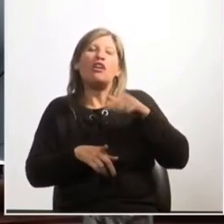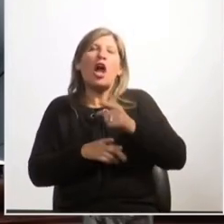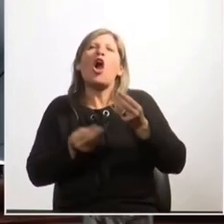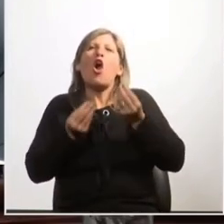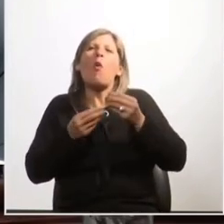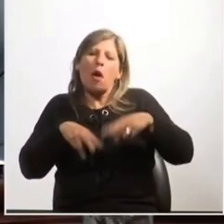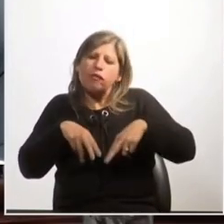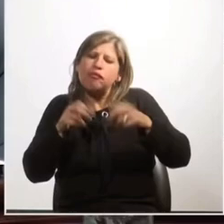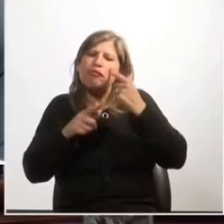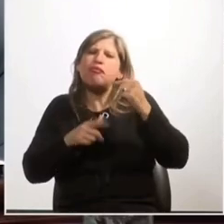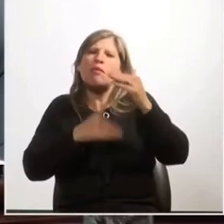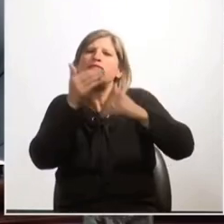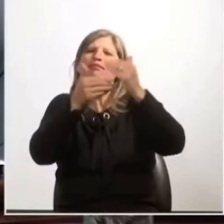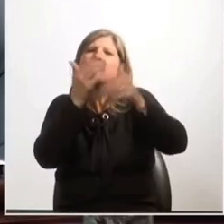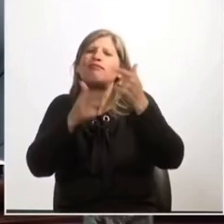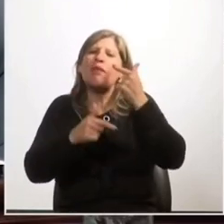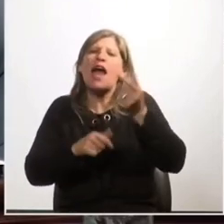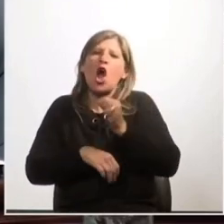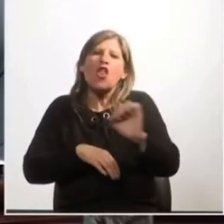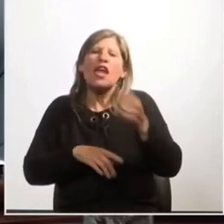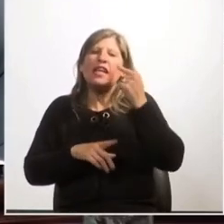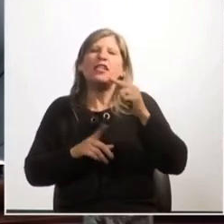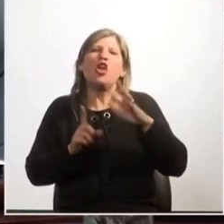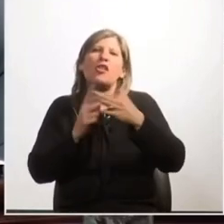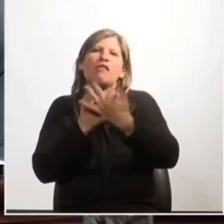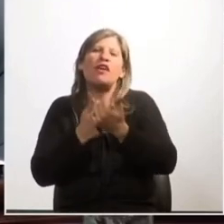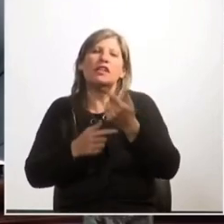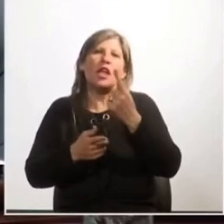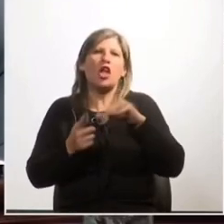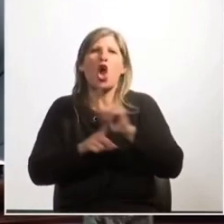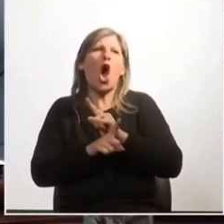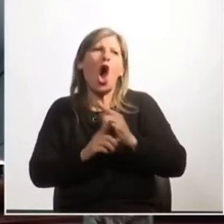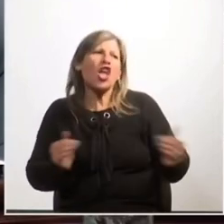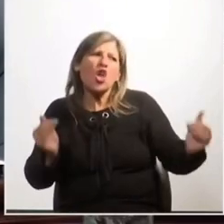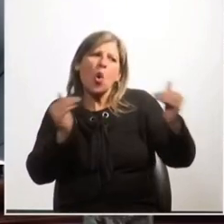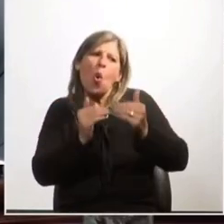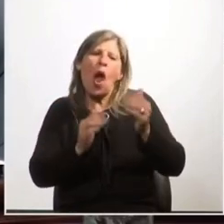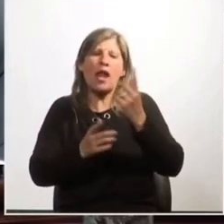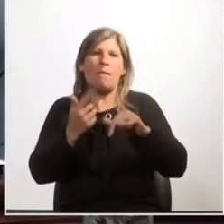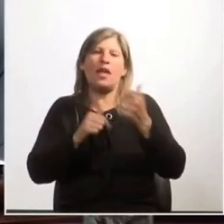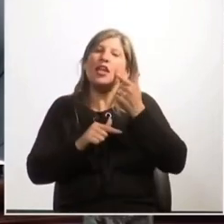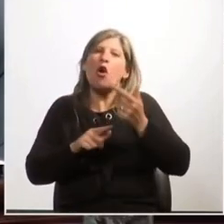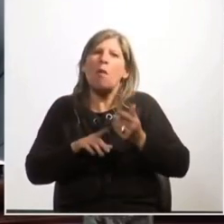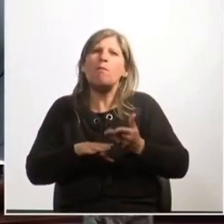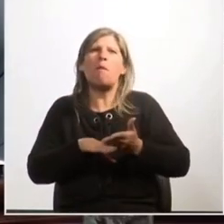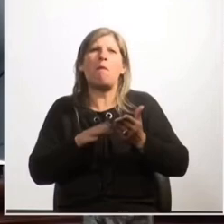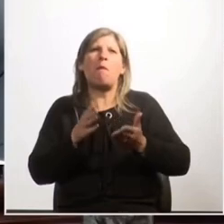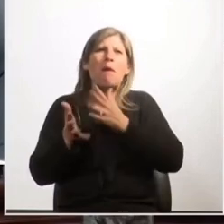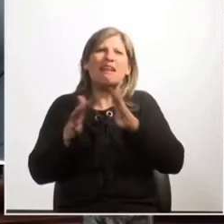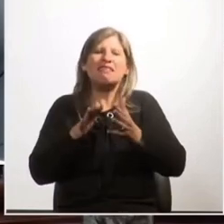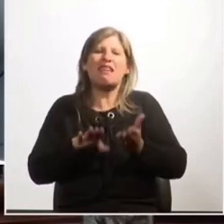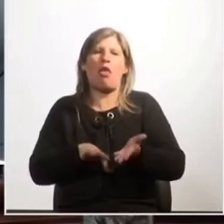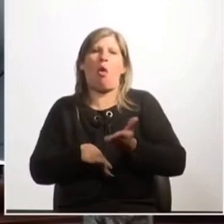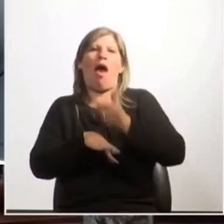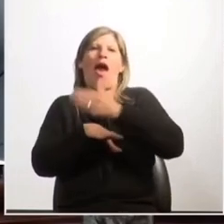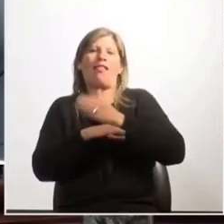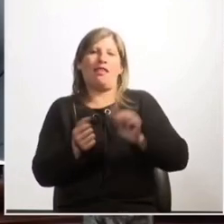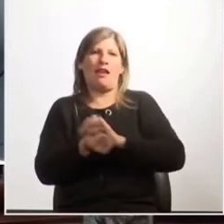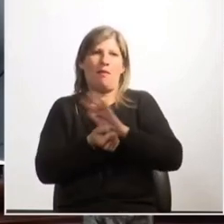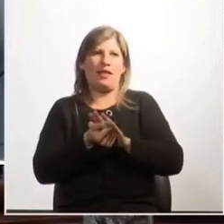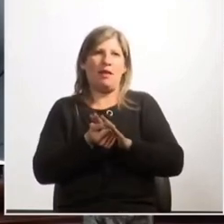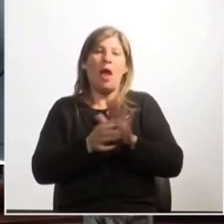contexto no exactamente igual, pero más similar al anterior a la pandemia. Y podemos